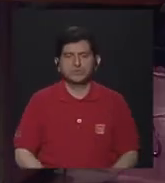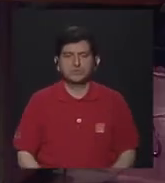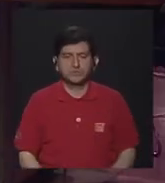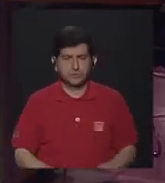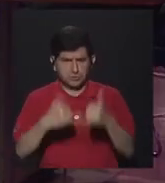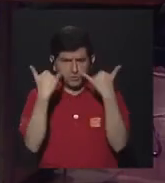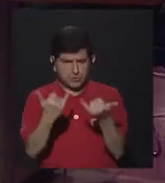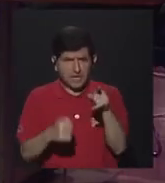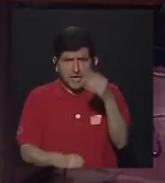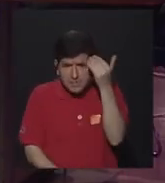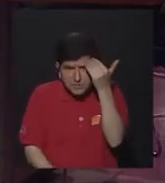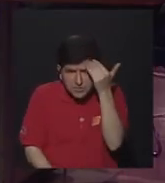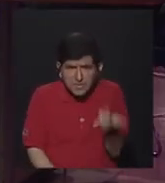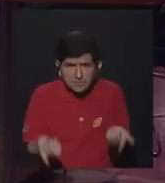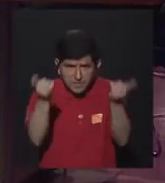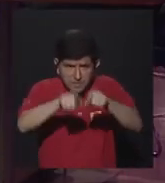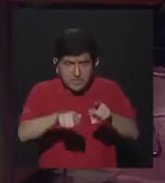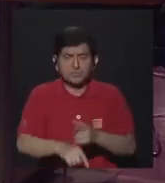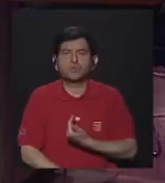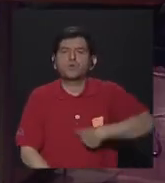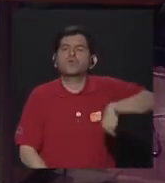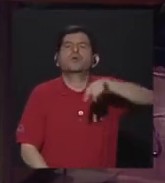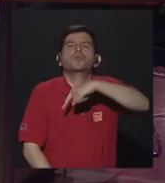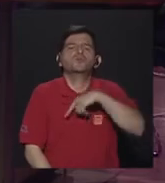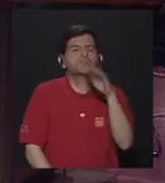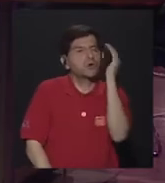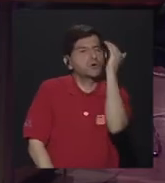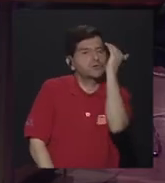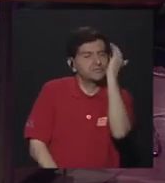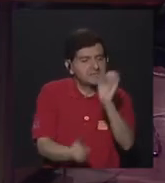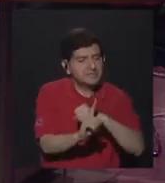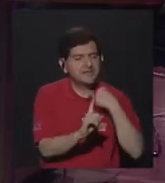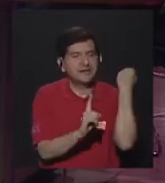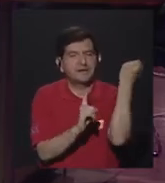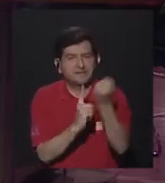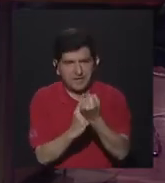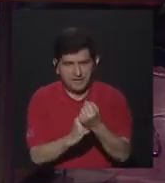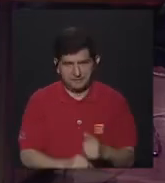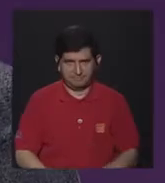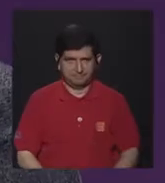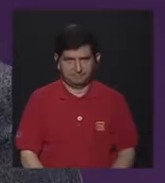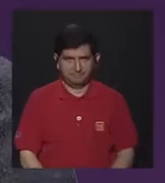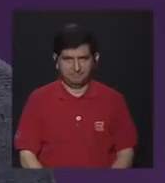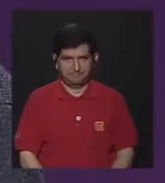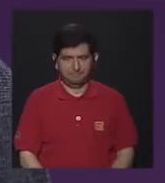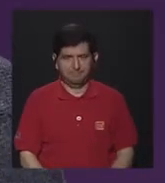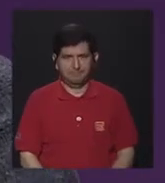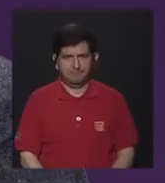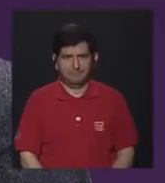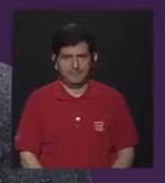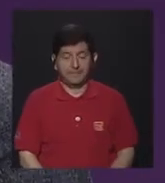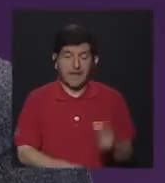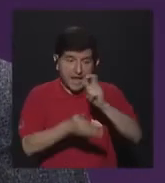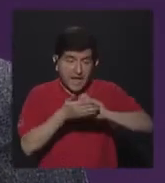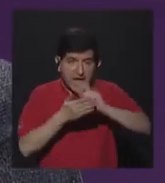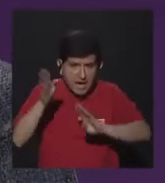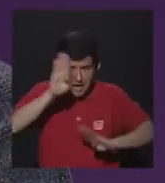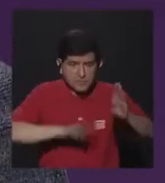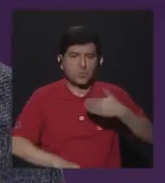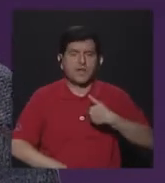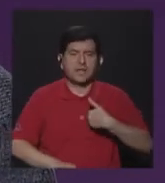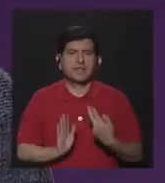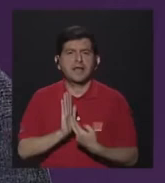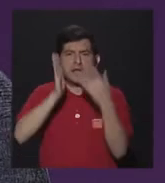estaba por ocurrir los nosotros nosotros nos enteramos de esta situación bueno nosotros la escuela biología tiene un representante